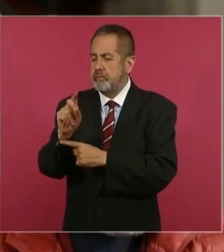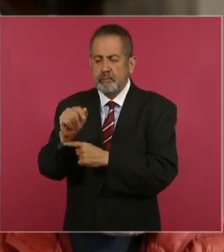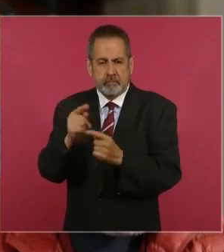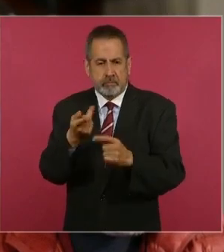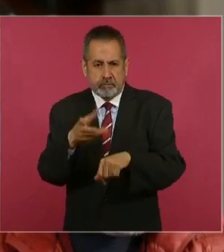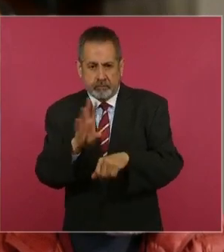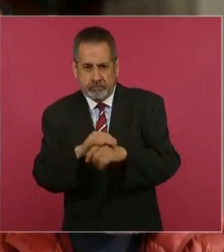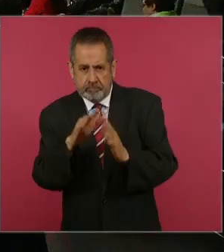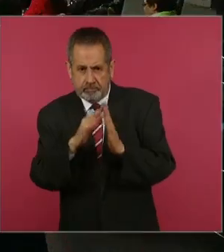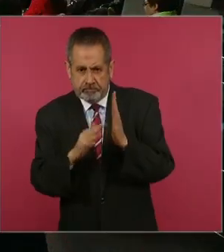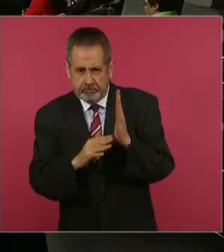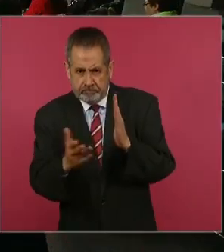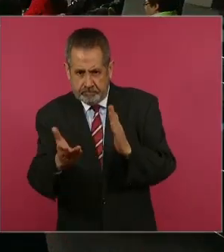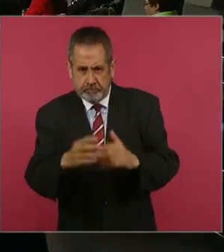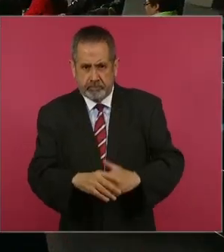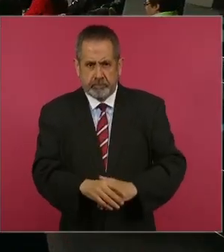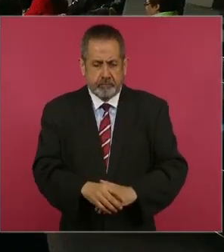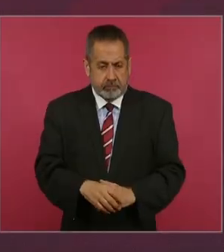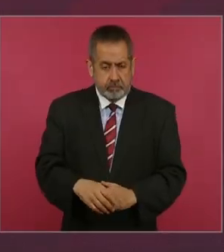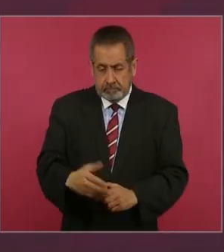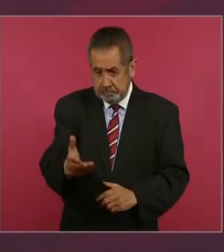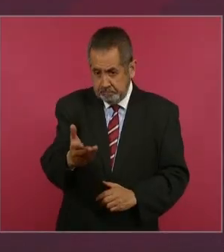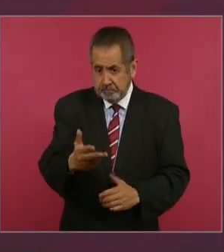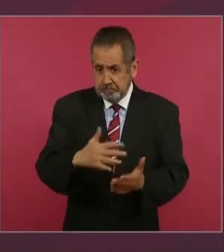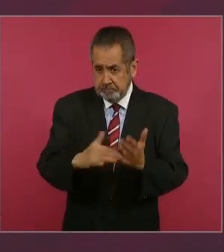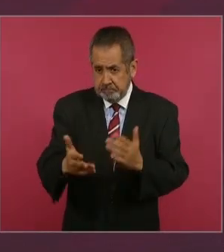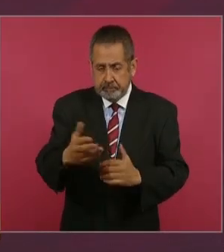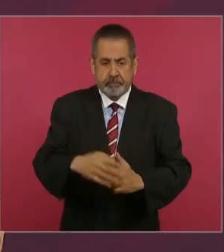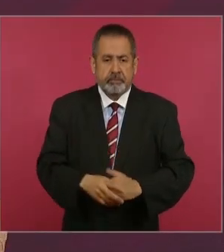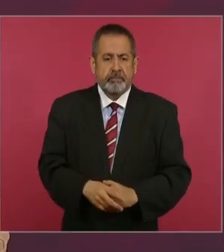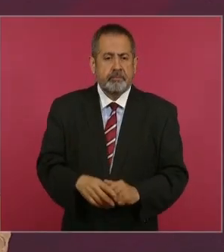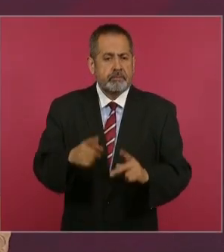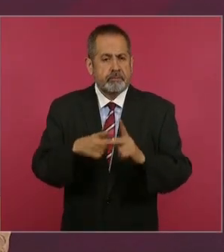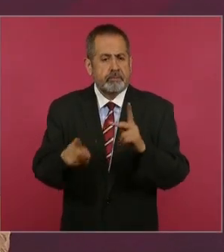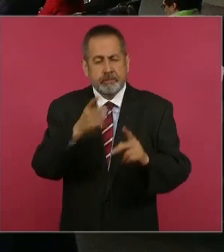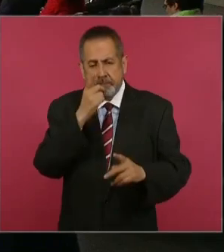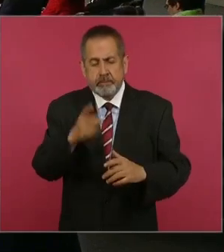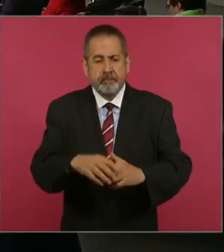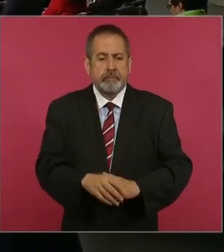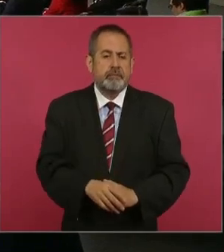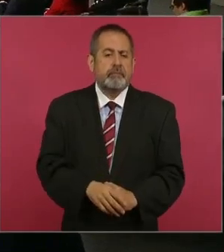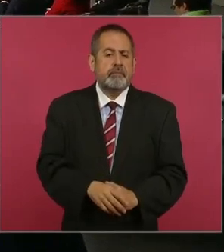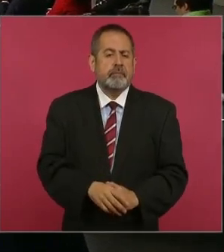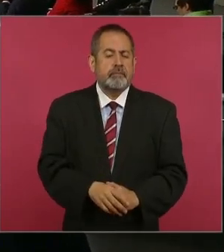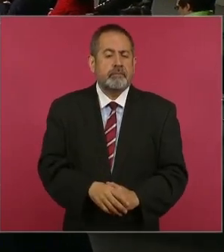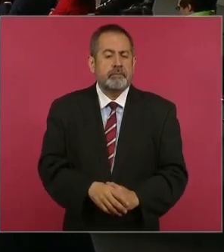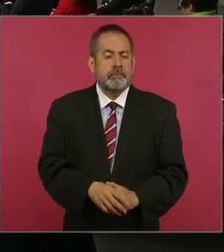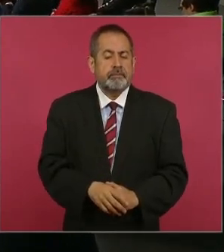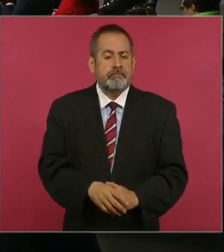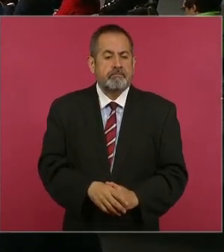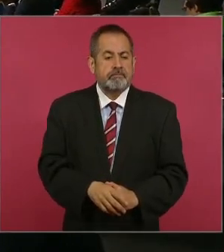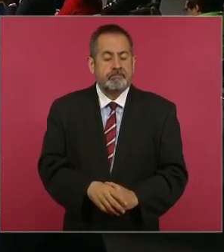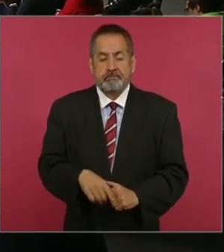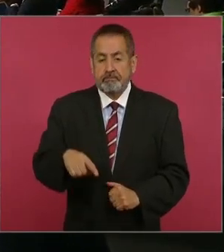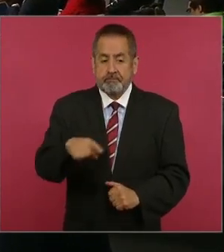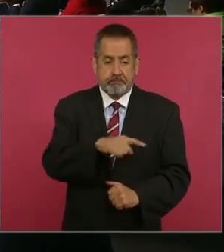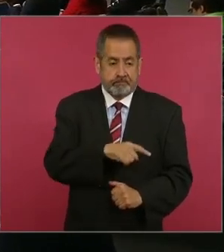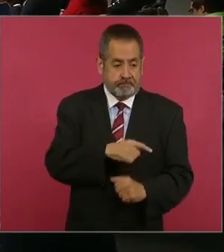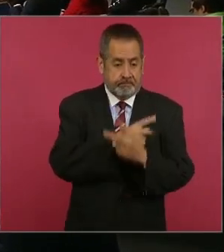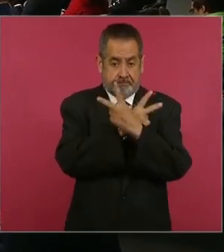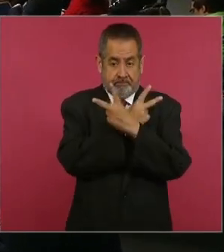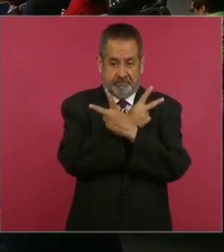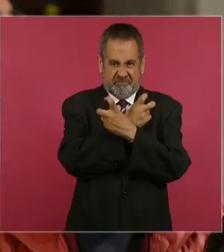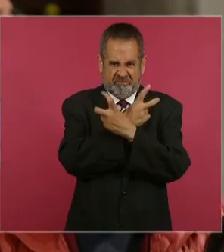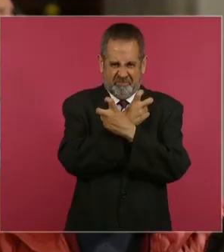permitiría leerla sí inicia Así dice la parca a la mañanera